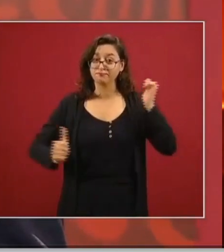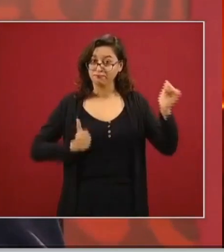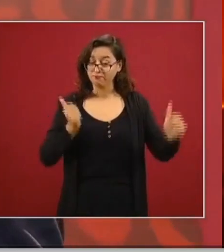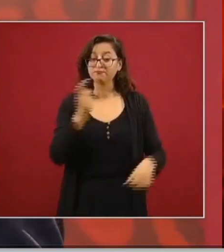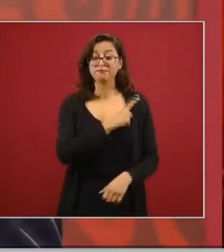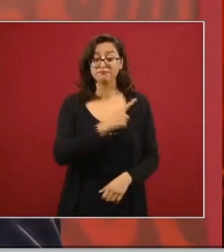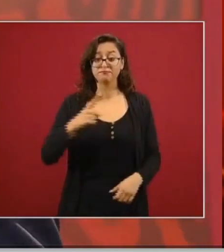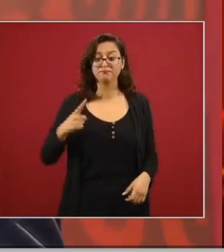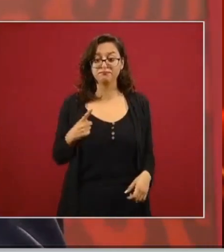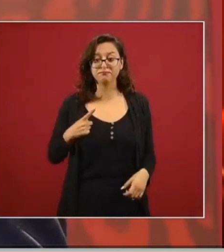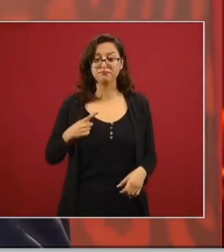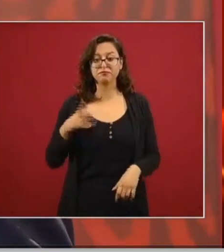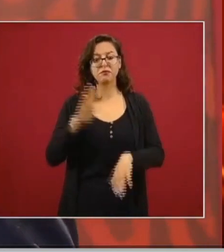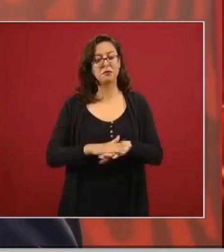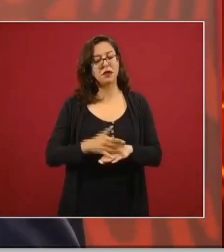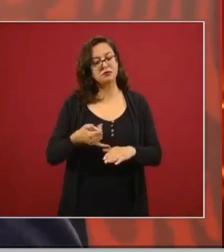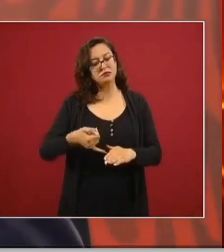Y debemos de ir al fondo.